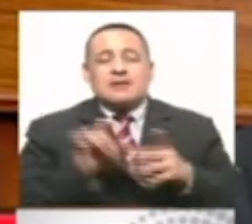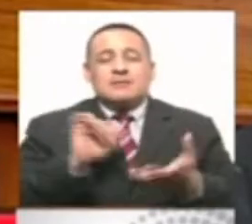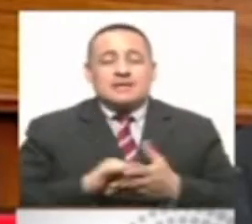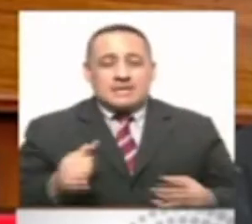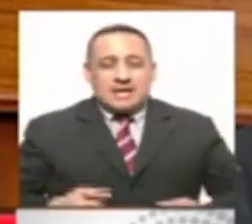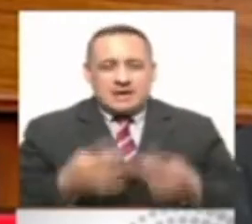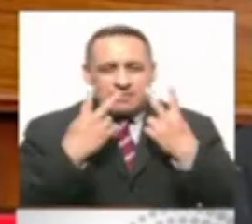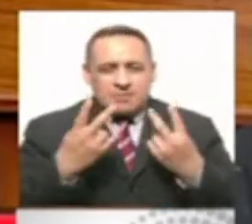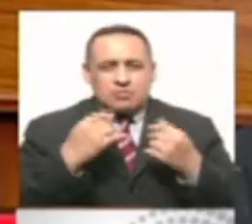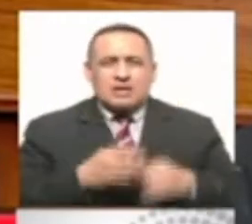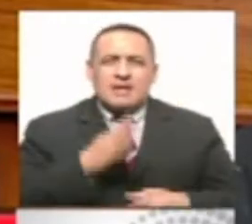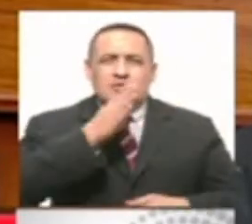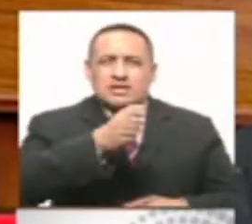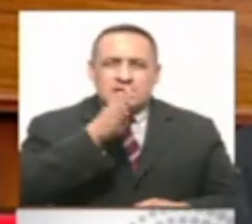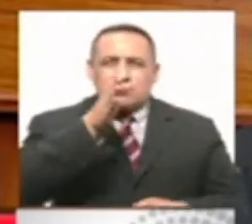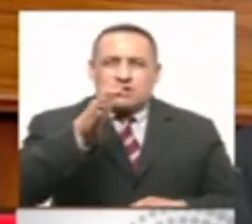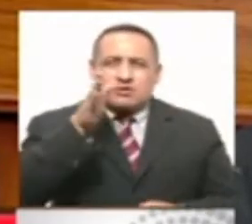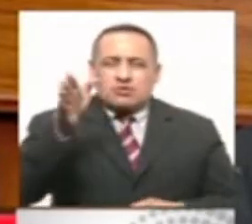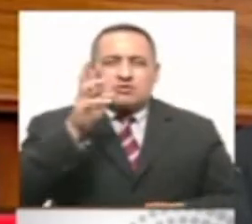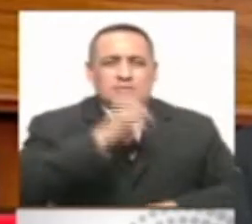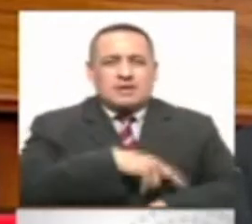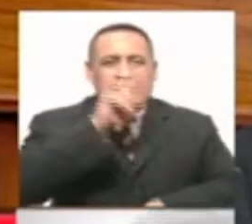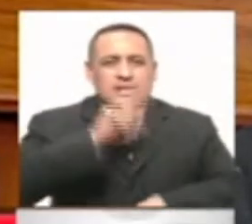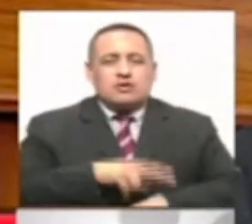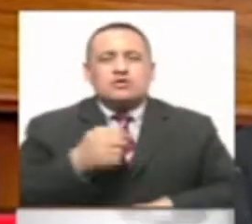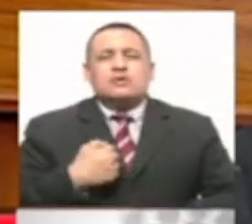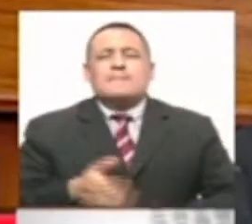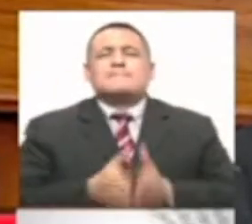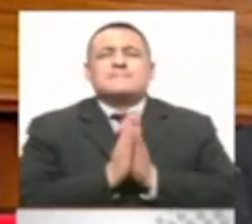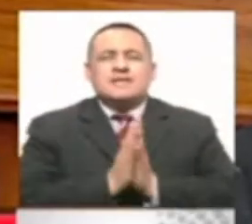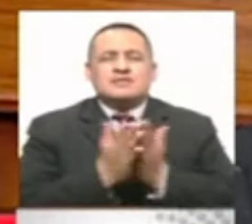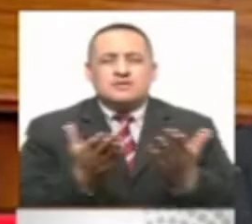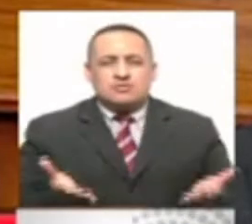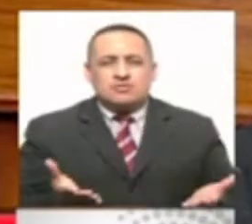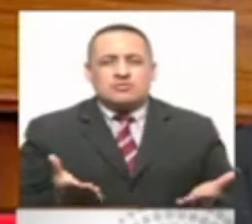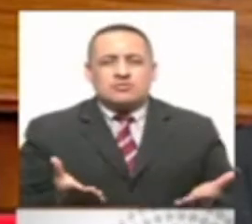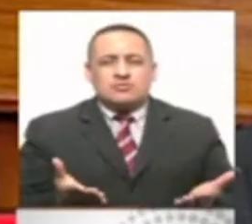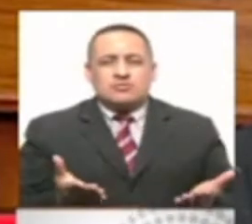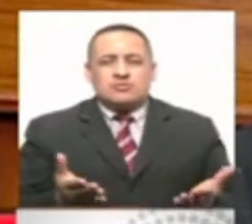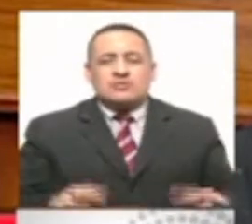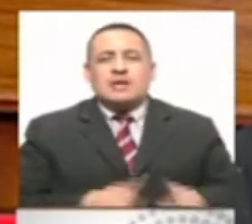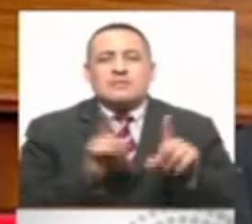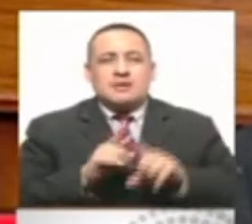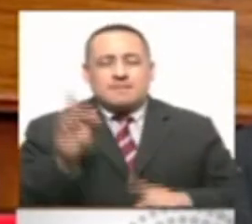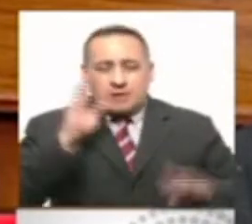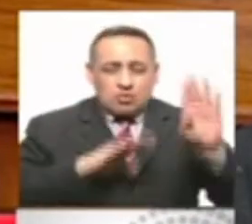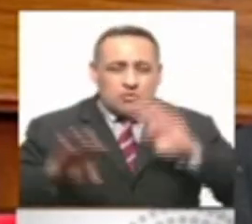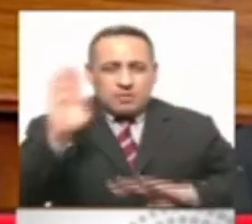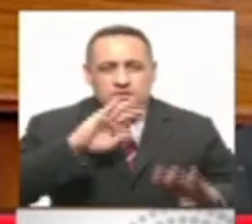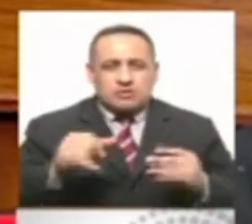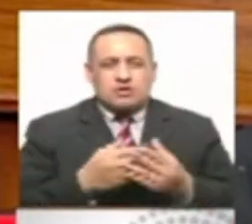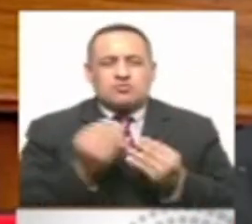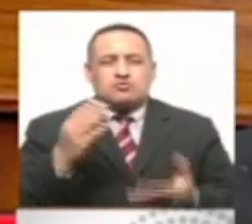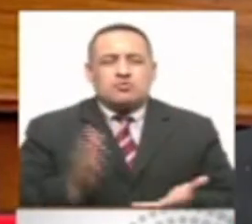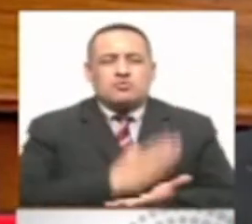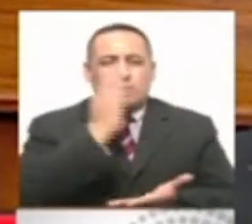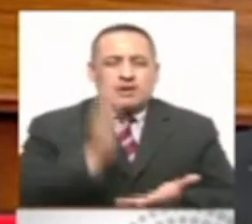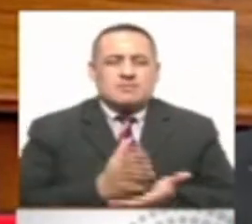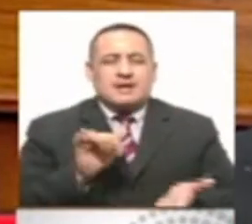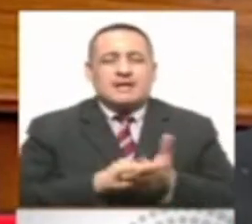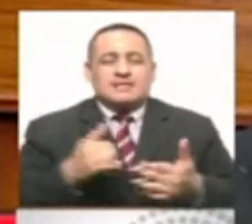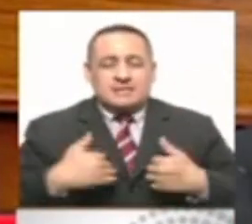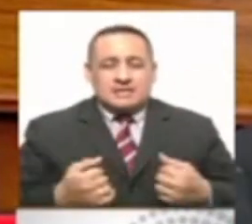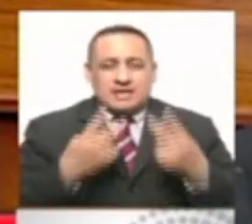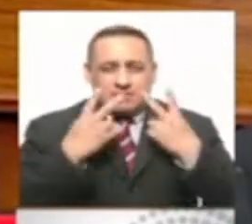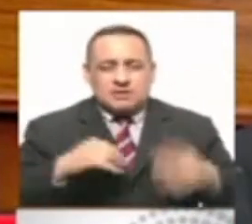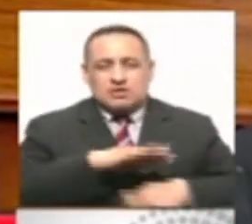ido a nuestras regiones, nos han exigido las preocupaciones, los problemas que tienen a raíz